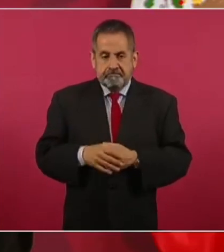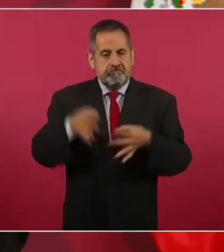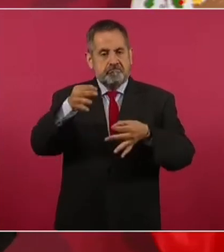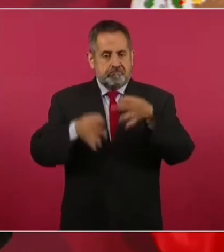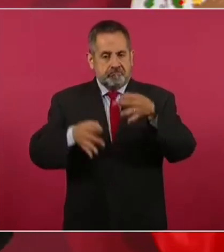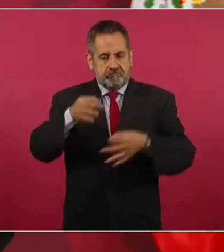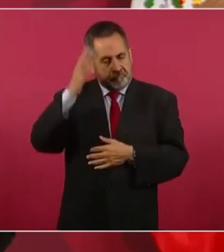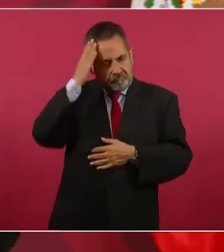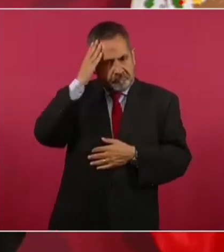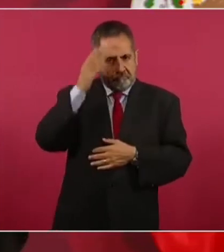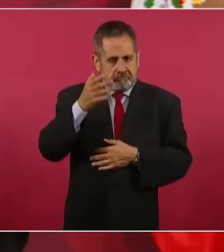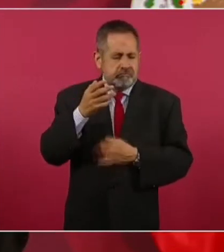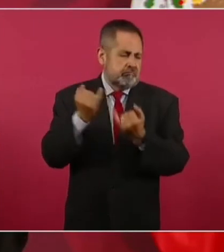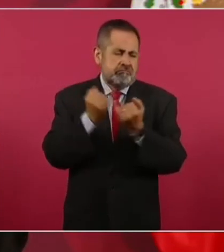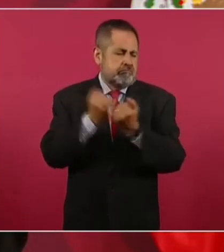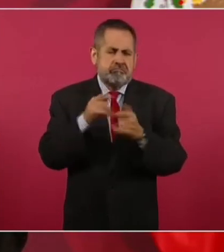ministros, como en todo,